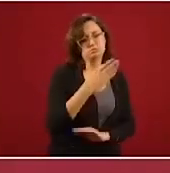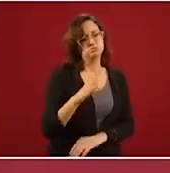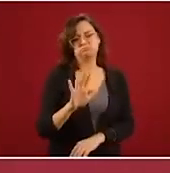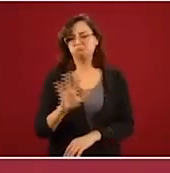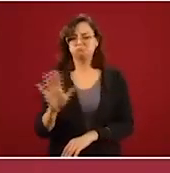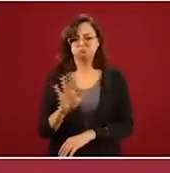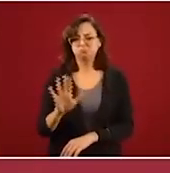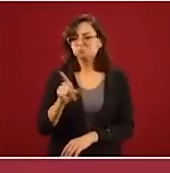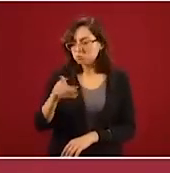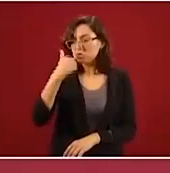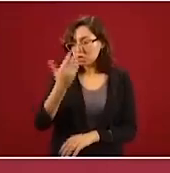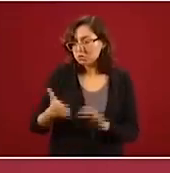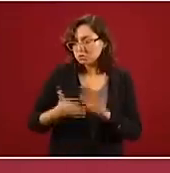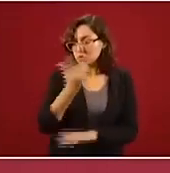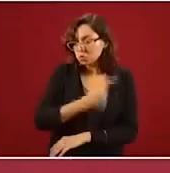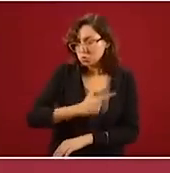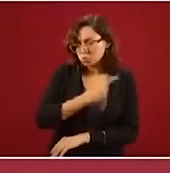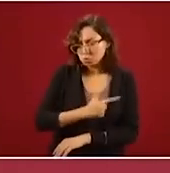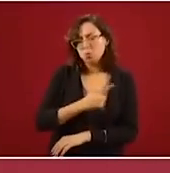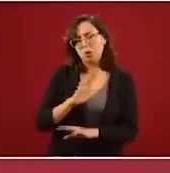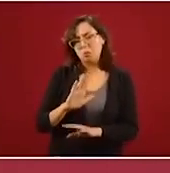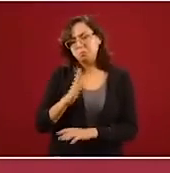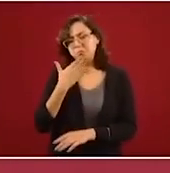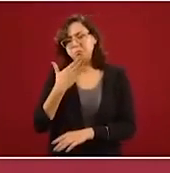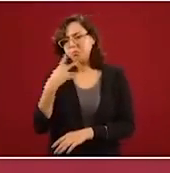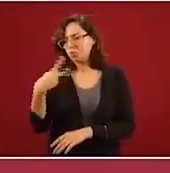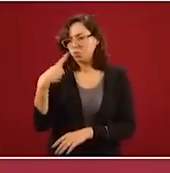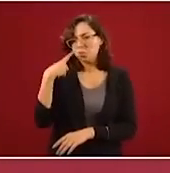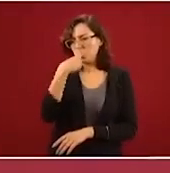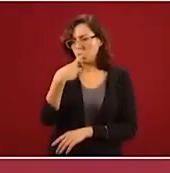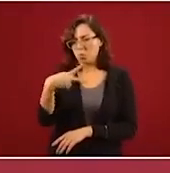su libertad, no por necesidad.